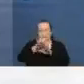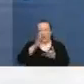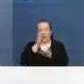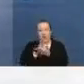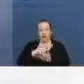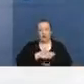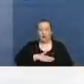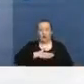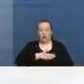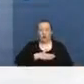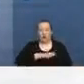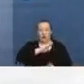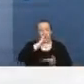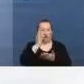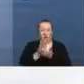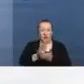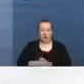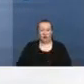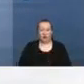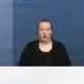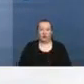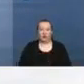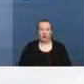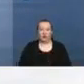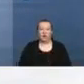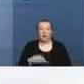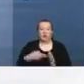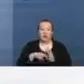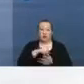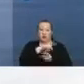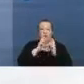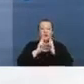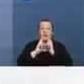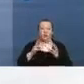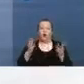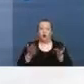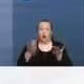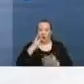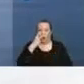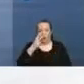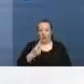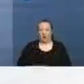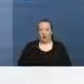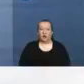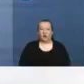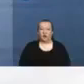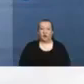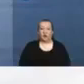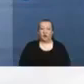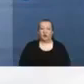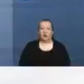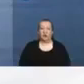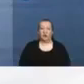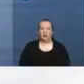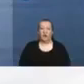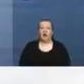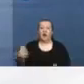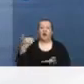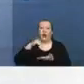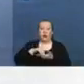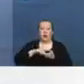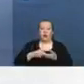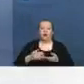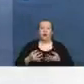a cosas tan evidentes de cuál ha sido la respuesta reactivar los juicios